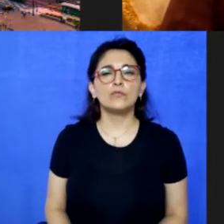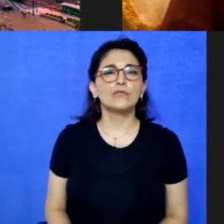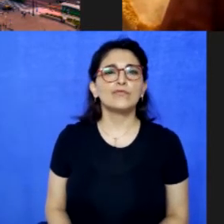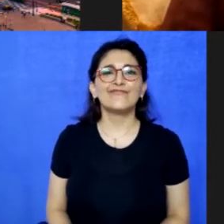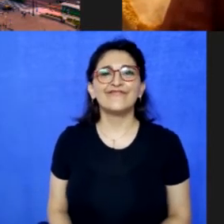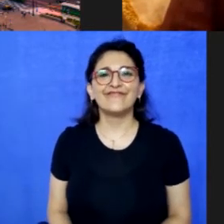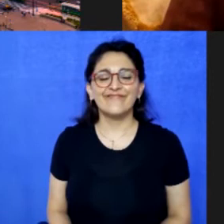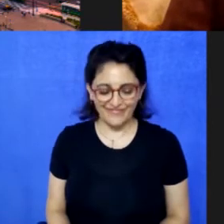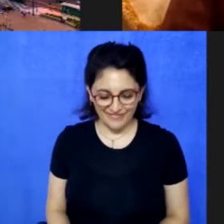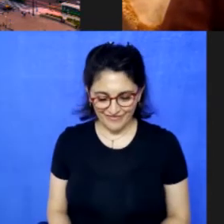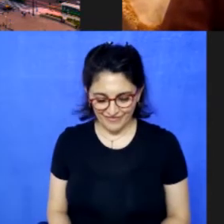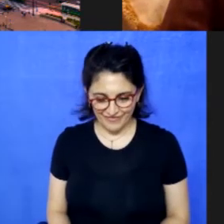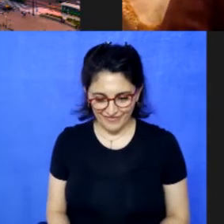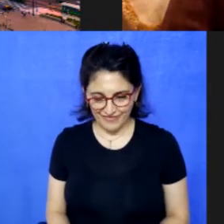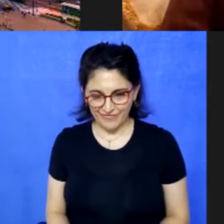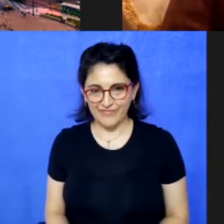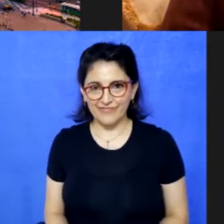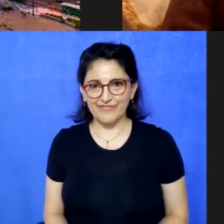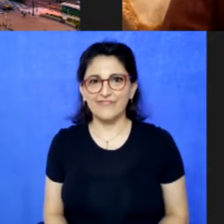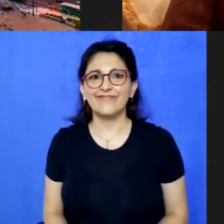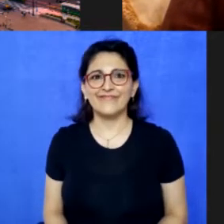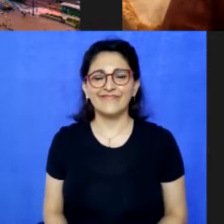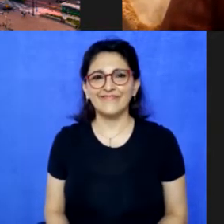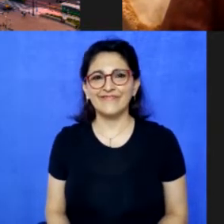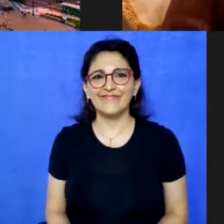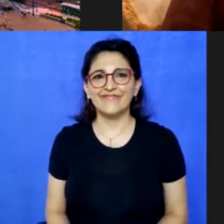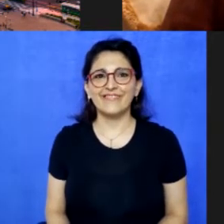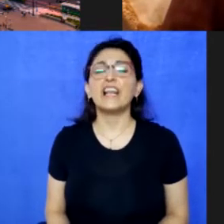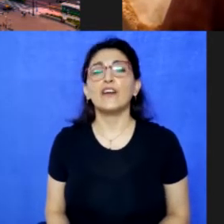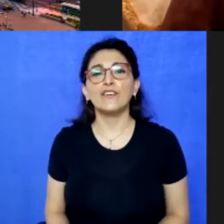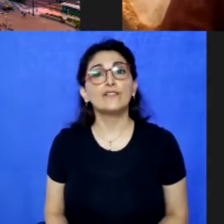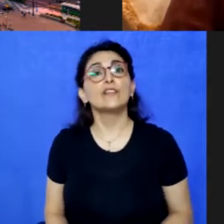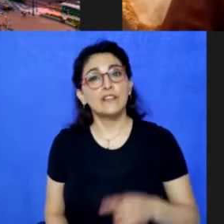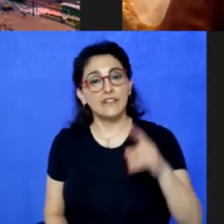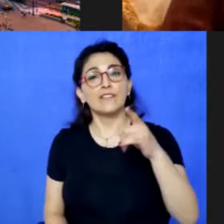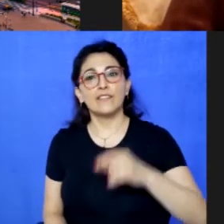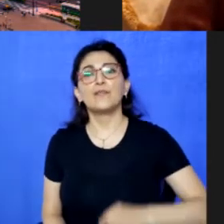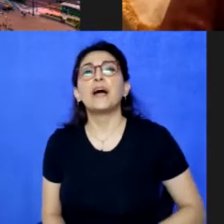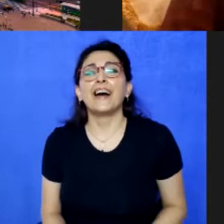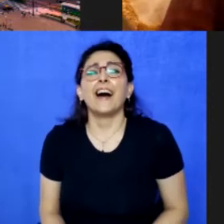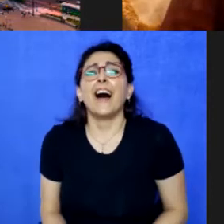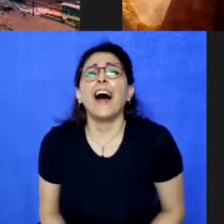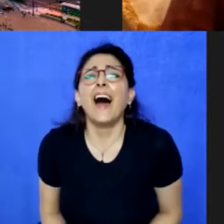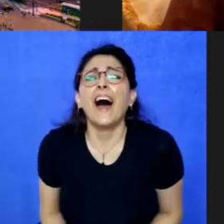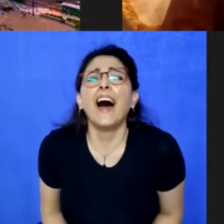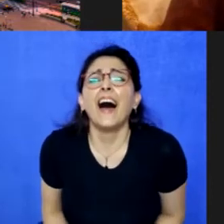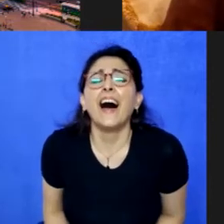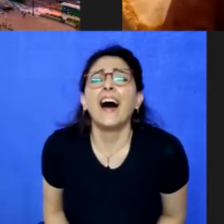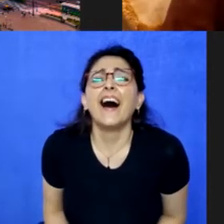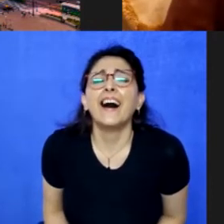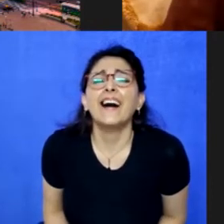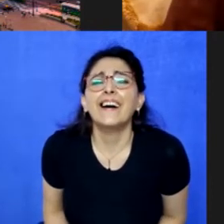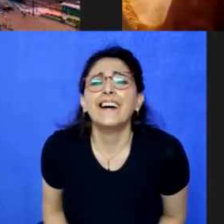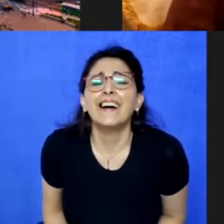En Italia representa un gran negocio para los odontólogos. Claro, seguro. Porque si te anda bien con el bizcocho, te